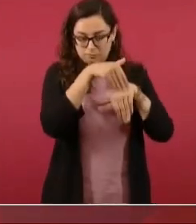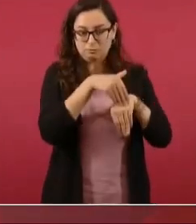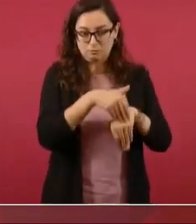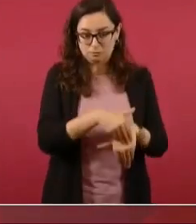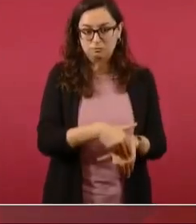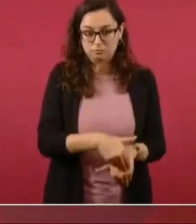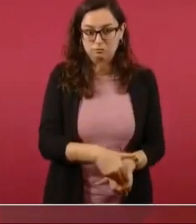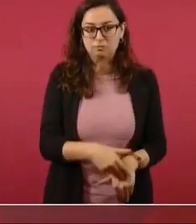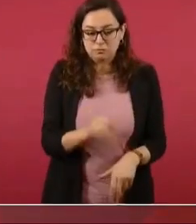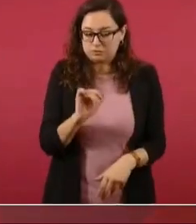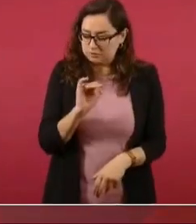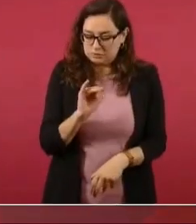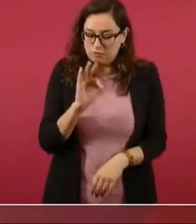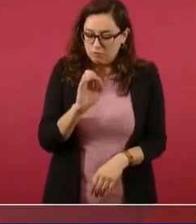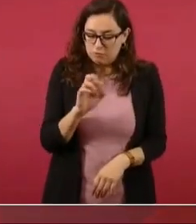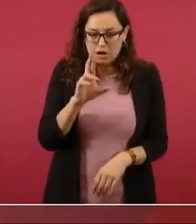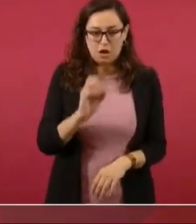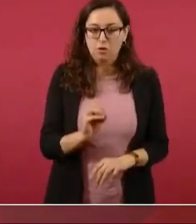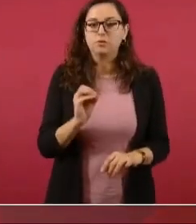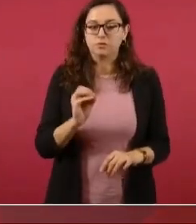de mi desafuero.